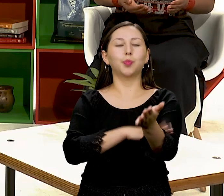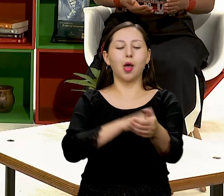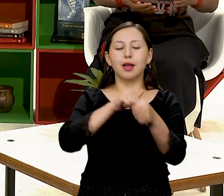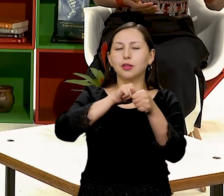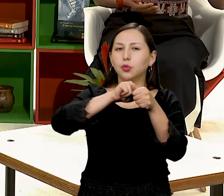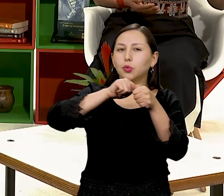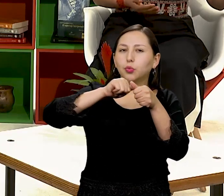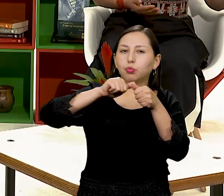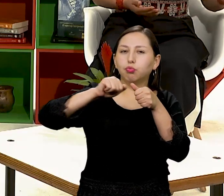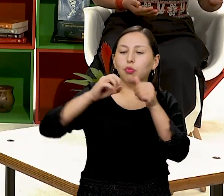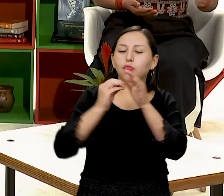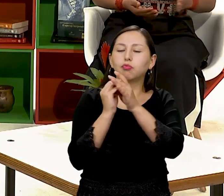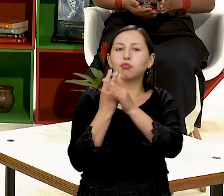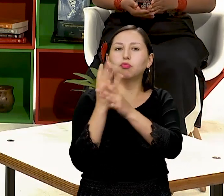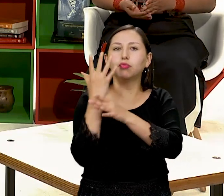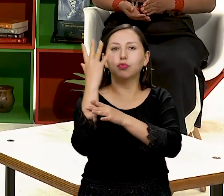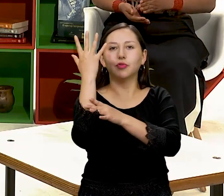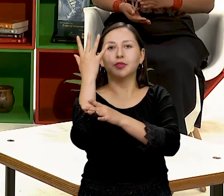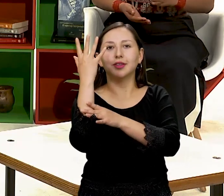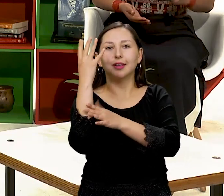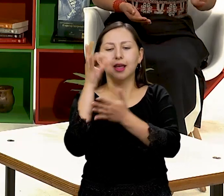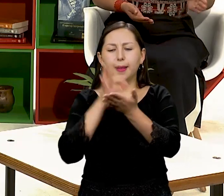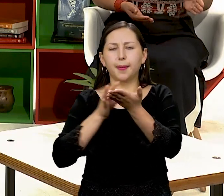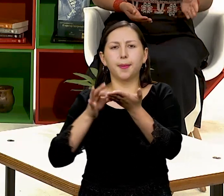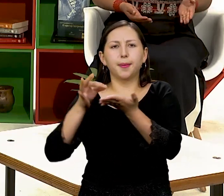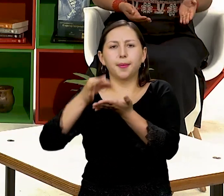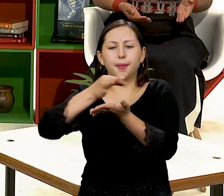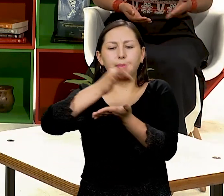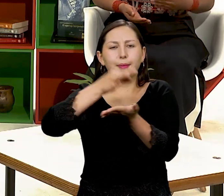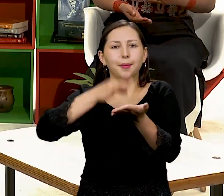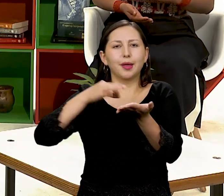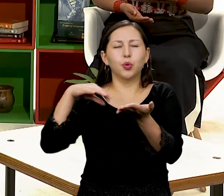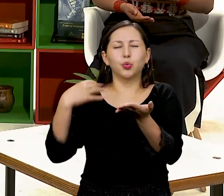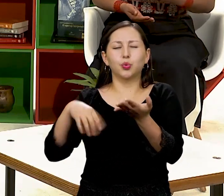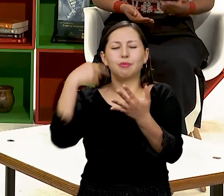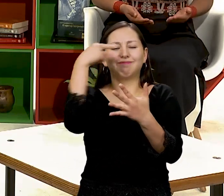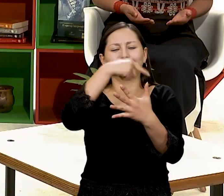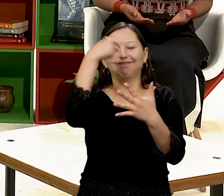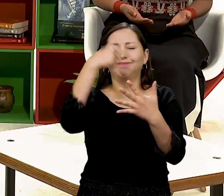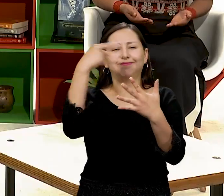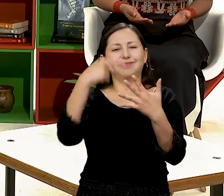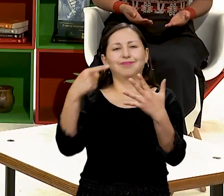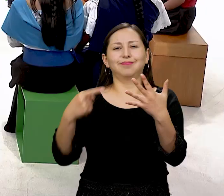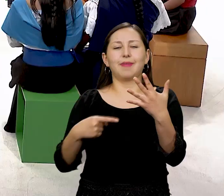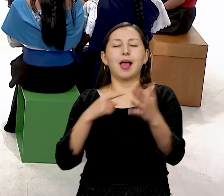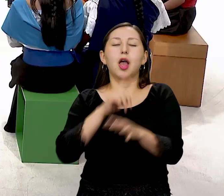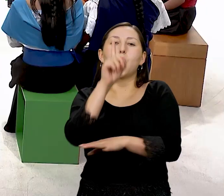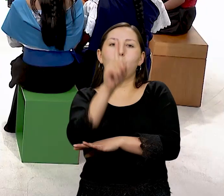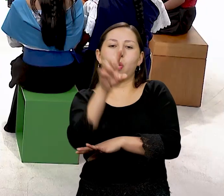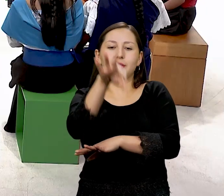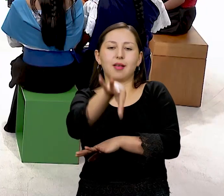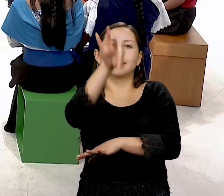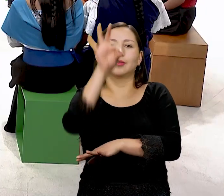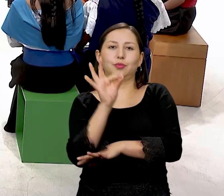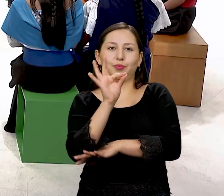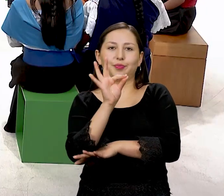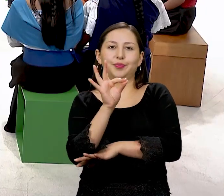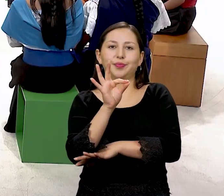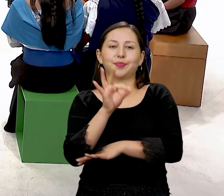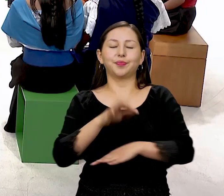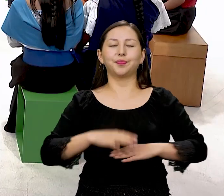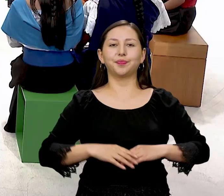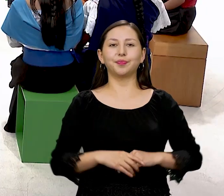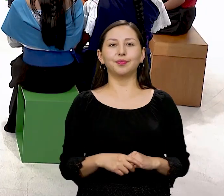replicar en diferentes variedades de Frejol, porque ustedes, como conocen, en las comunidades tenemos muchas variedades de Frejol. Y esas